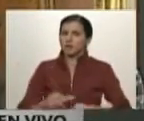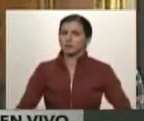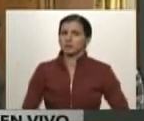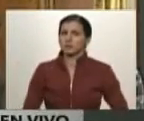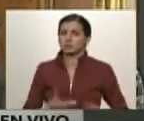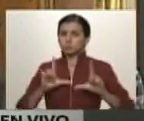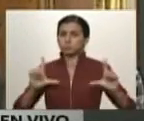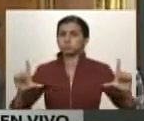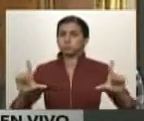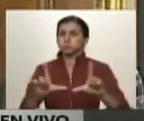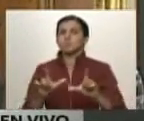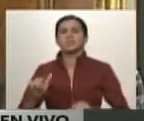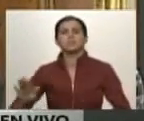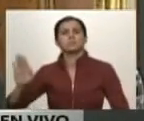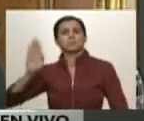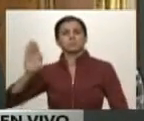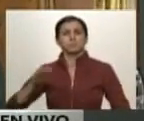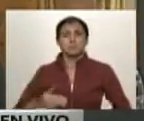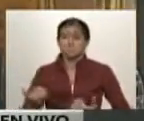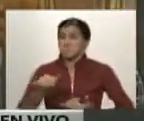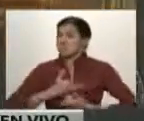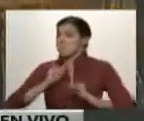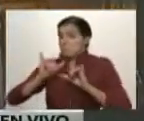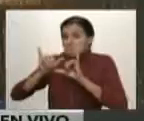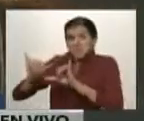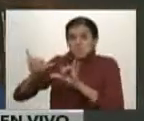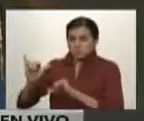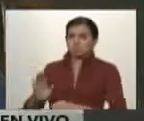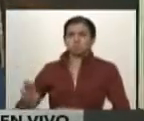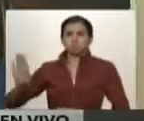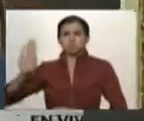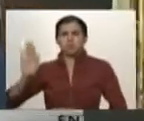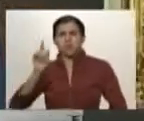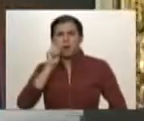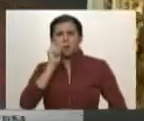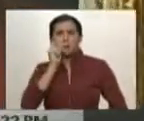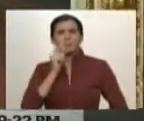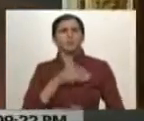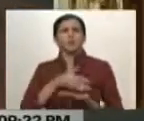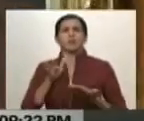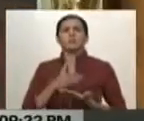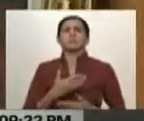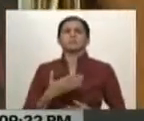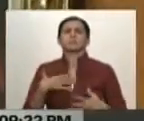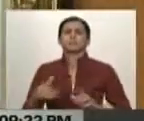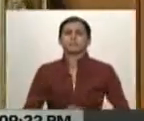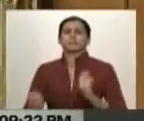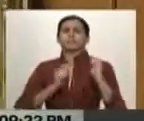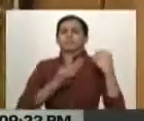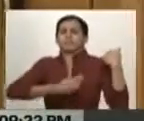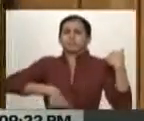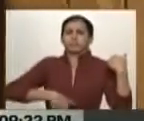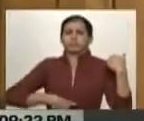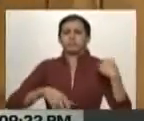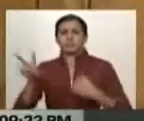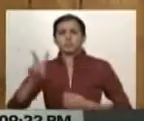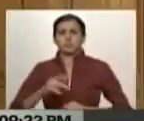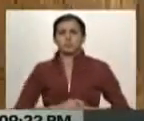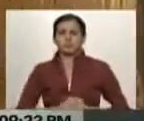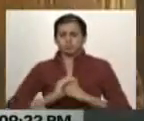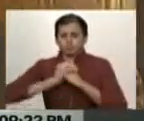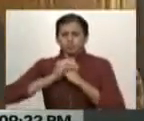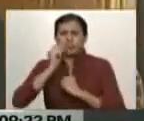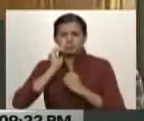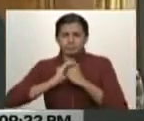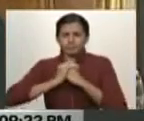seguramente autojuramentó el que pretendió ser el presidente de la republica aquí en este